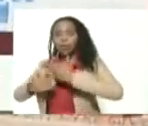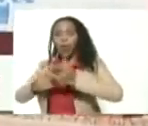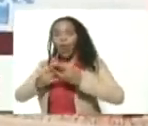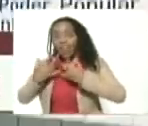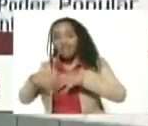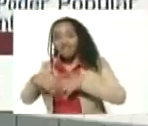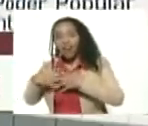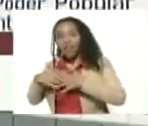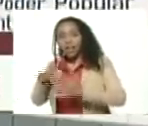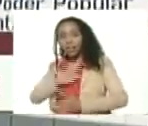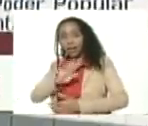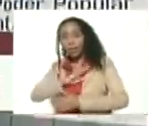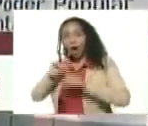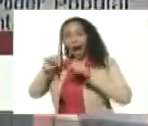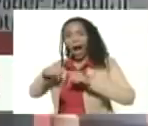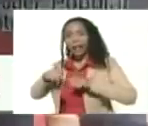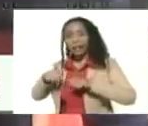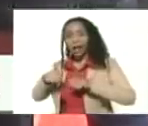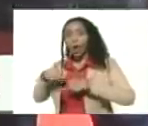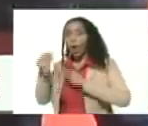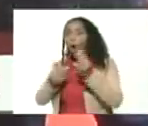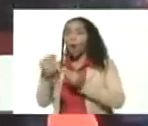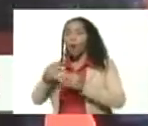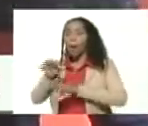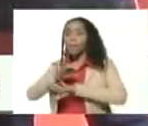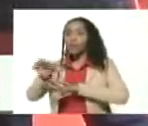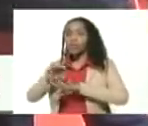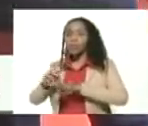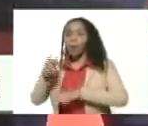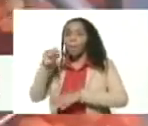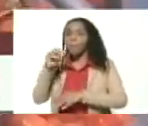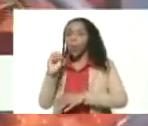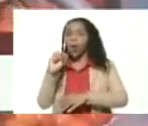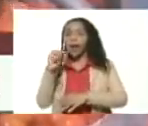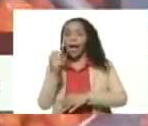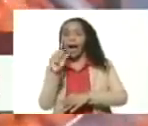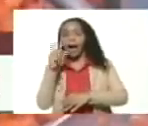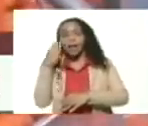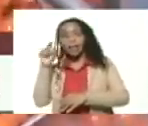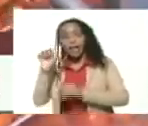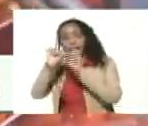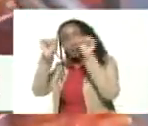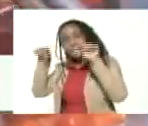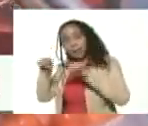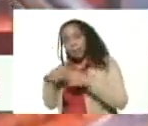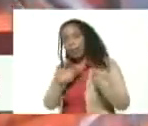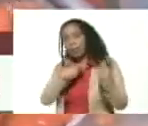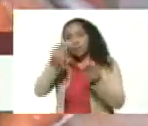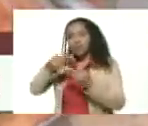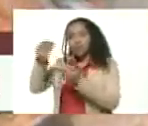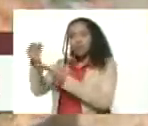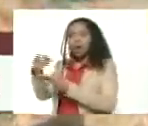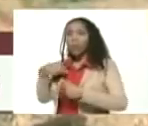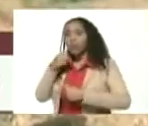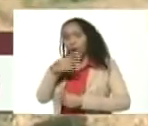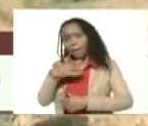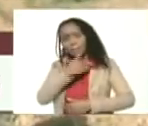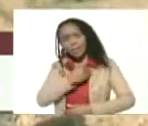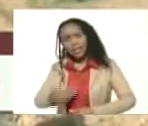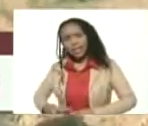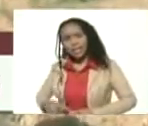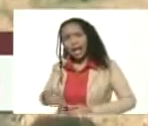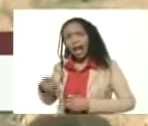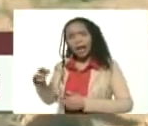plantas que está tanto acá en Mellado como en el municipio Monaga. Y luego el sistema de distribución. producción. Bueno, presidente, a orillas del